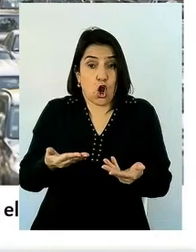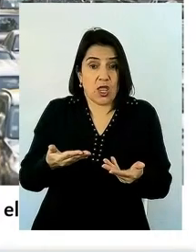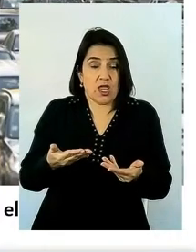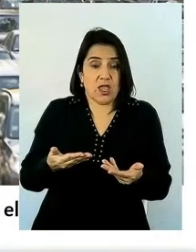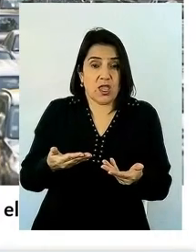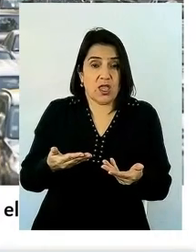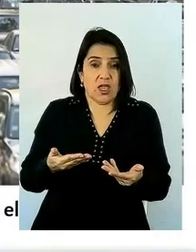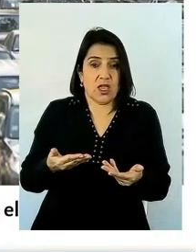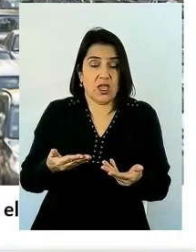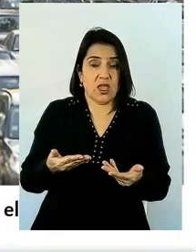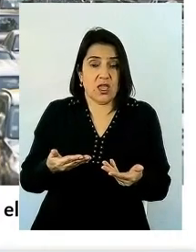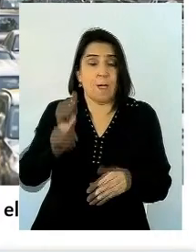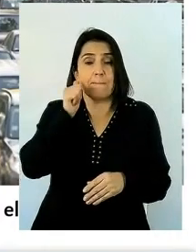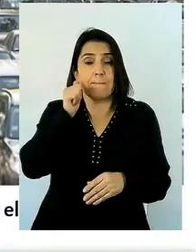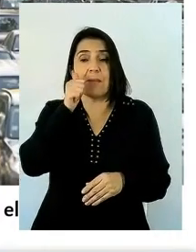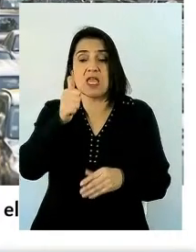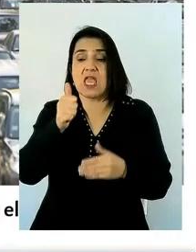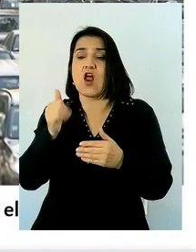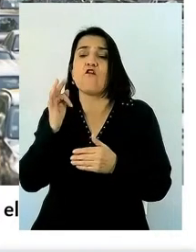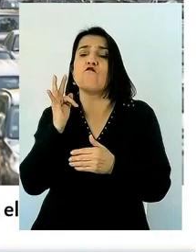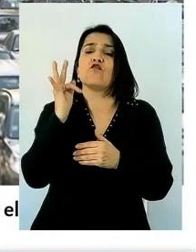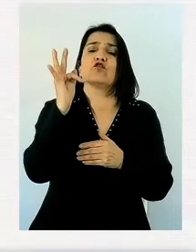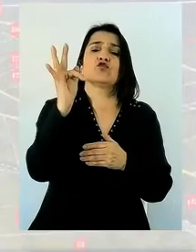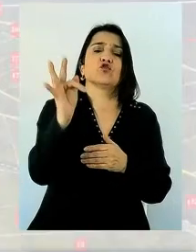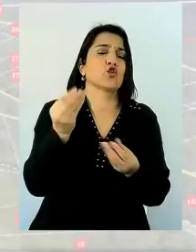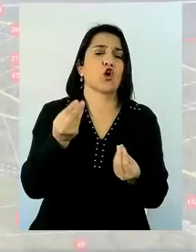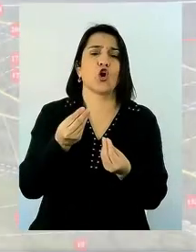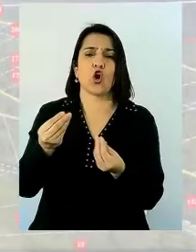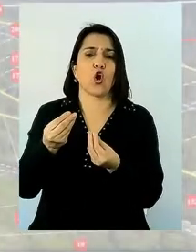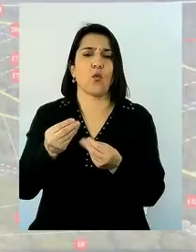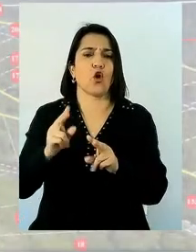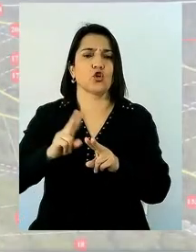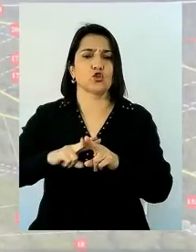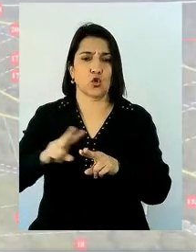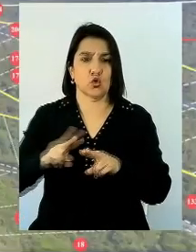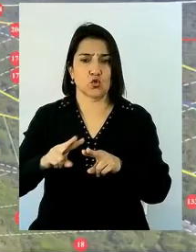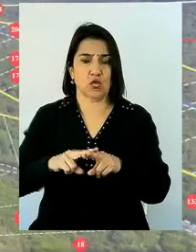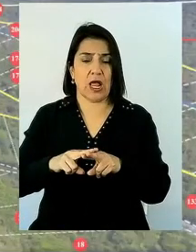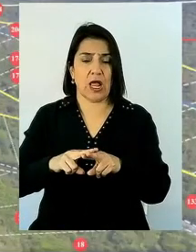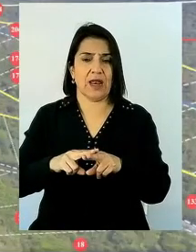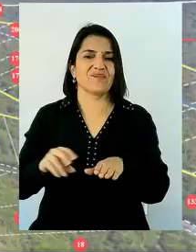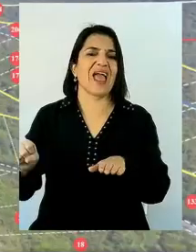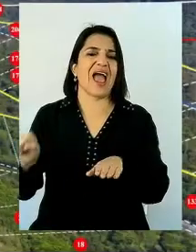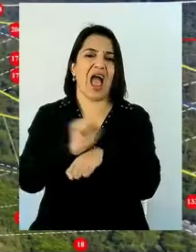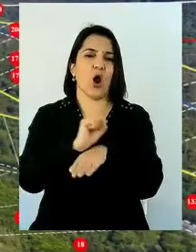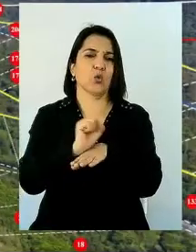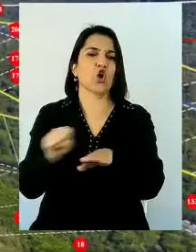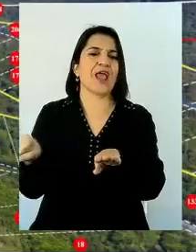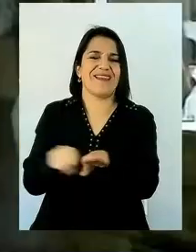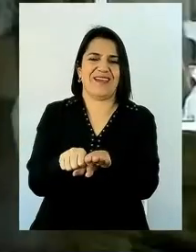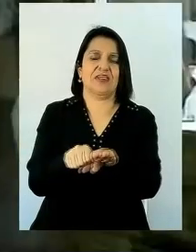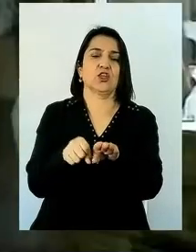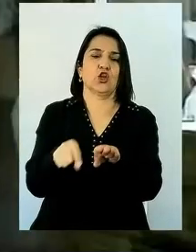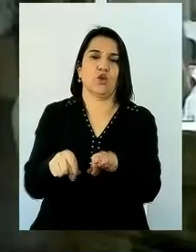sustentabilidad autoeléctrico, pero el problema lo mantenemos. Y eso se exacerba cuando